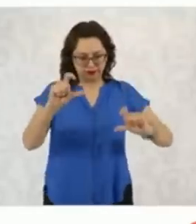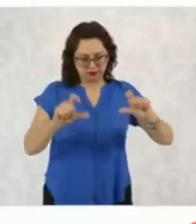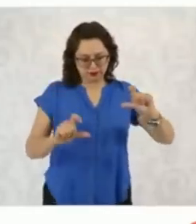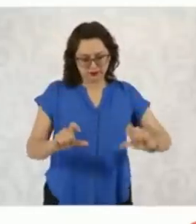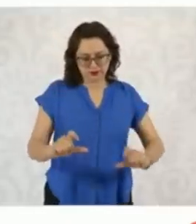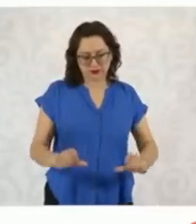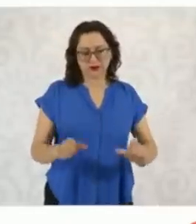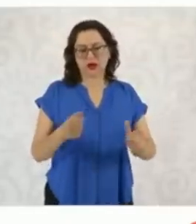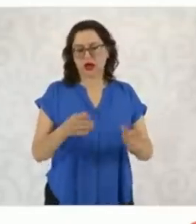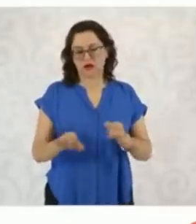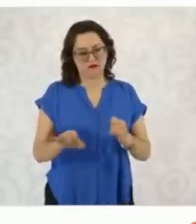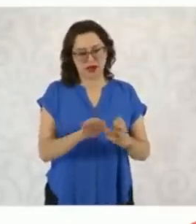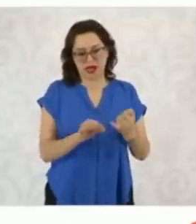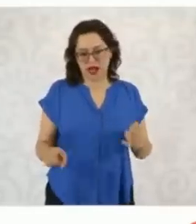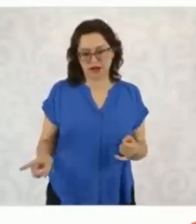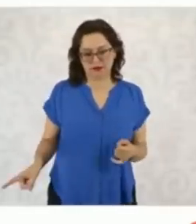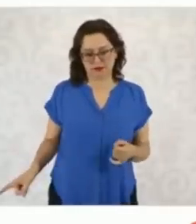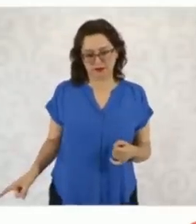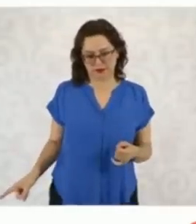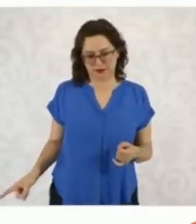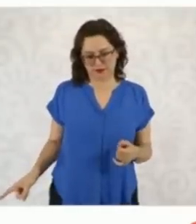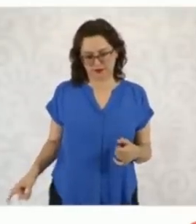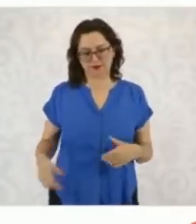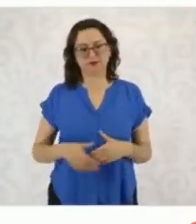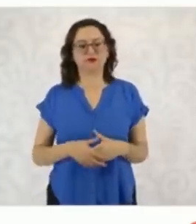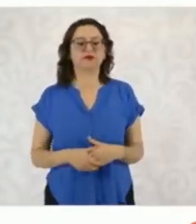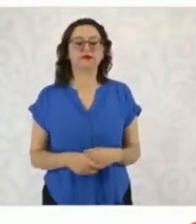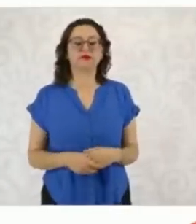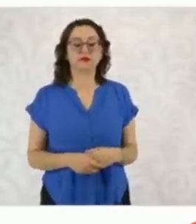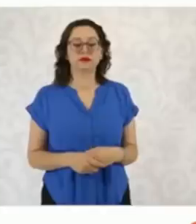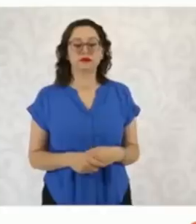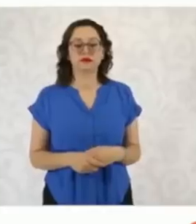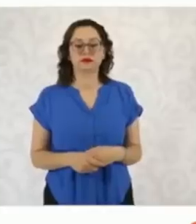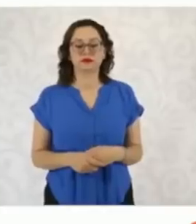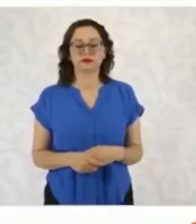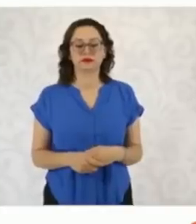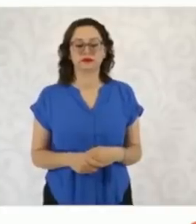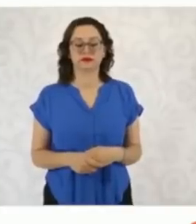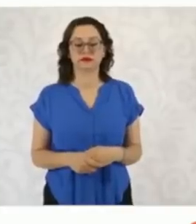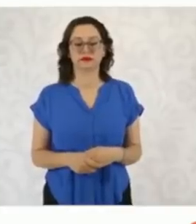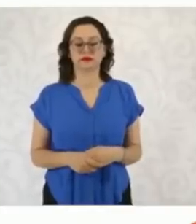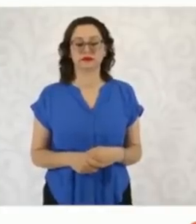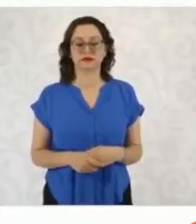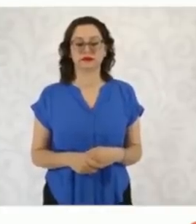México. Entonces, la sentencia de